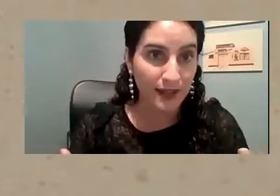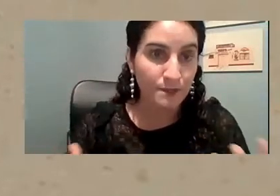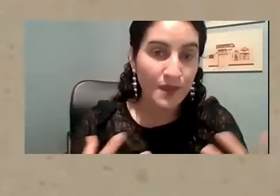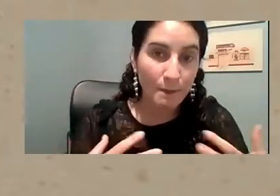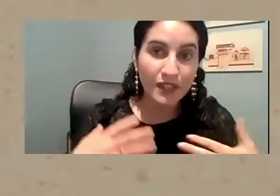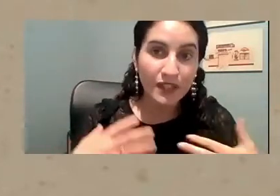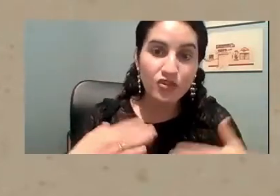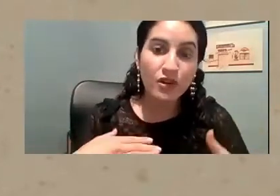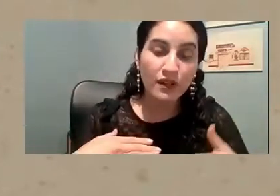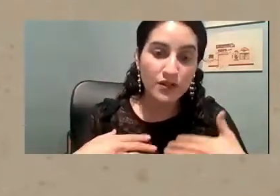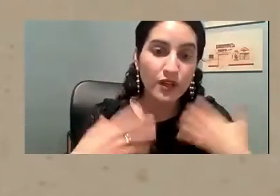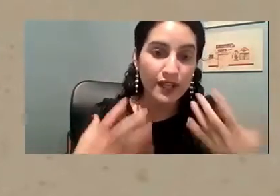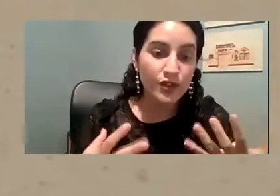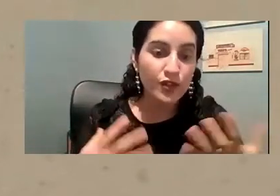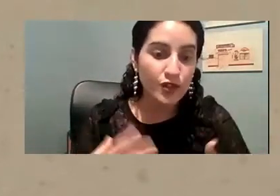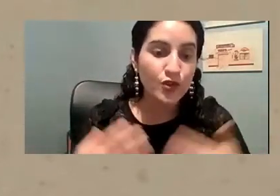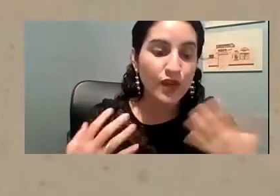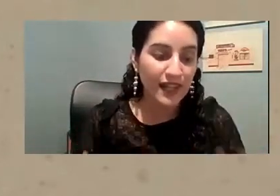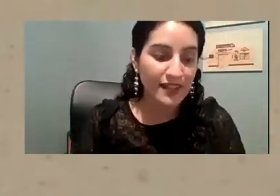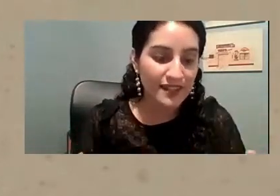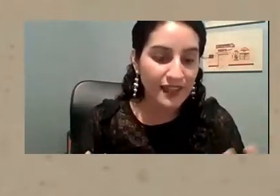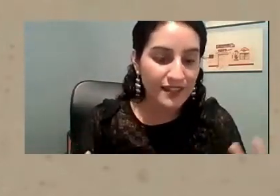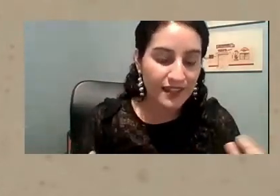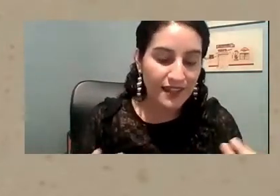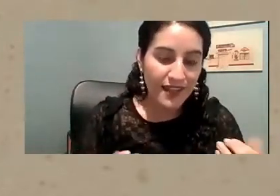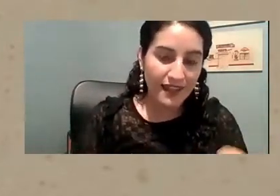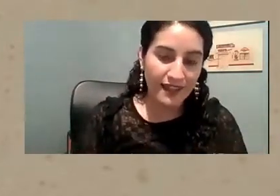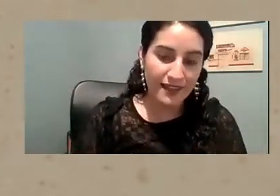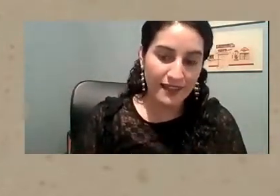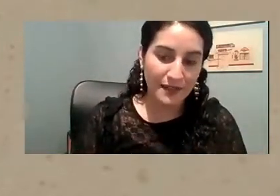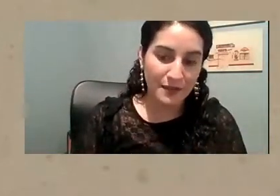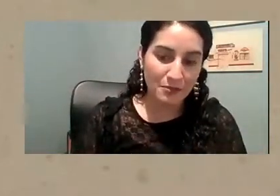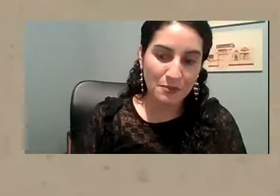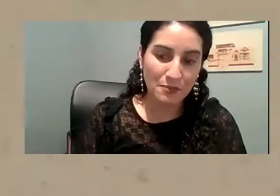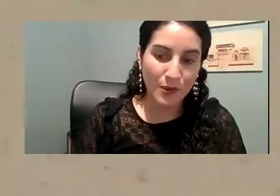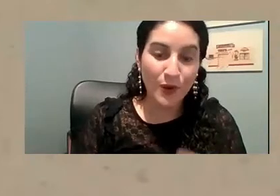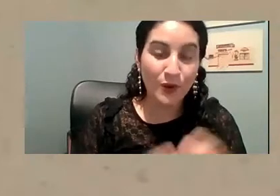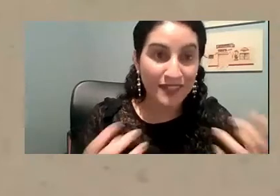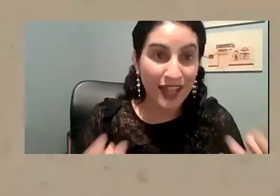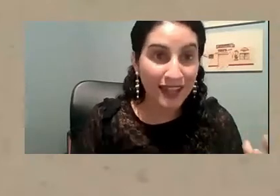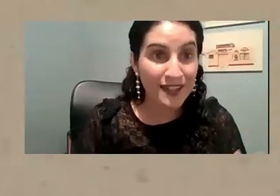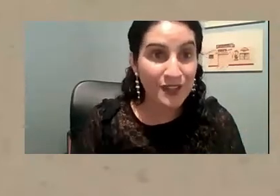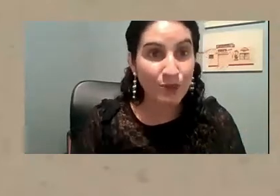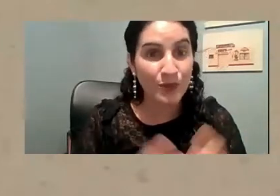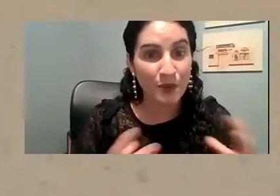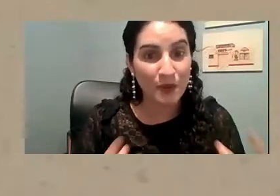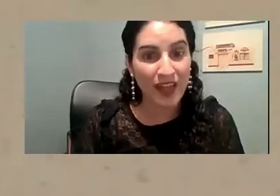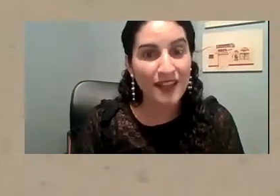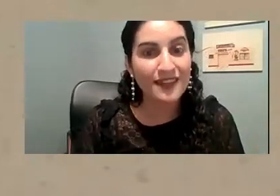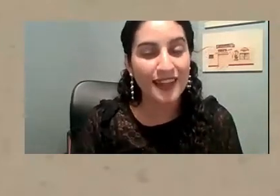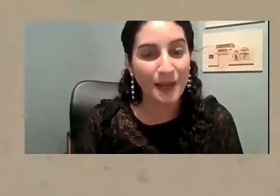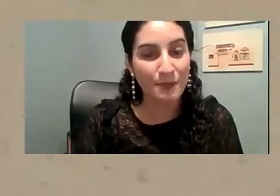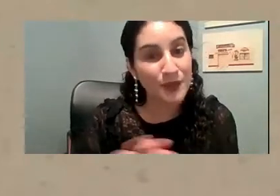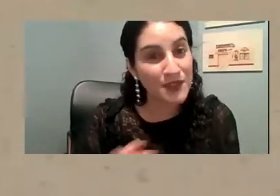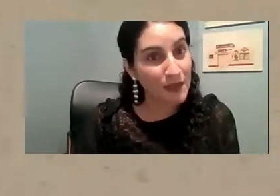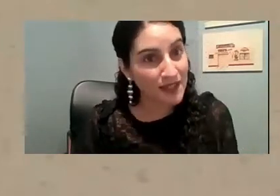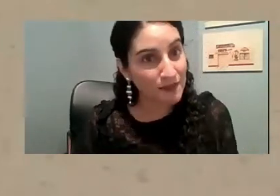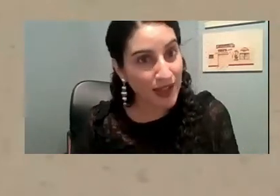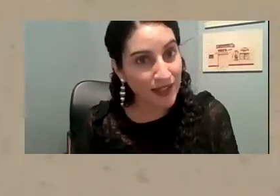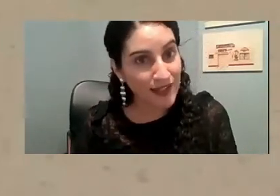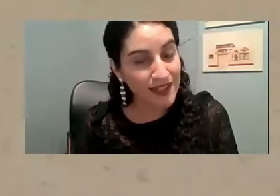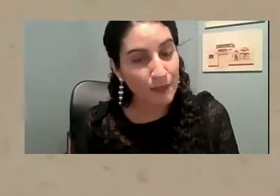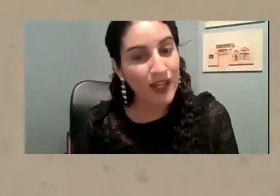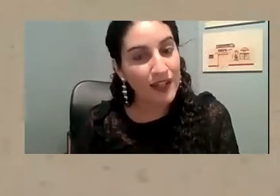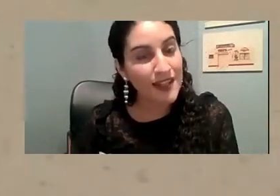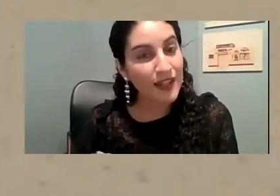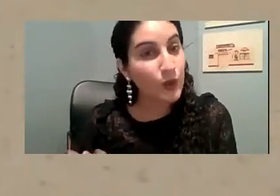aprendizaje. Pero son sugerencias. Puedo contarles como novedad que la próxima